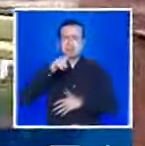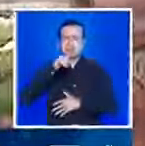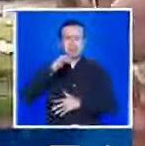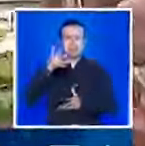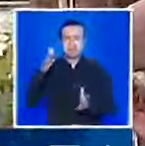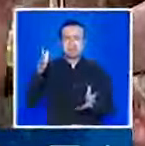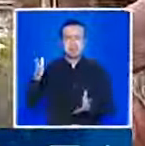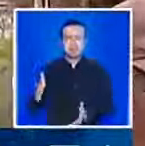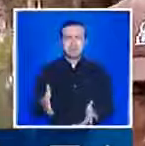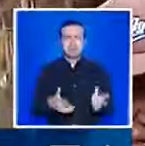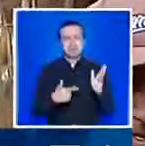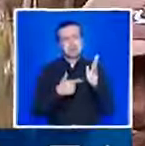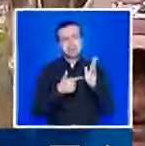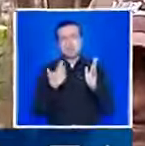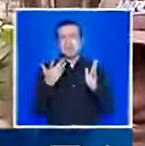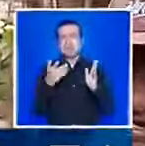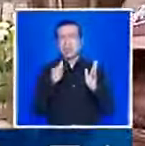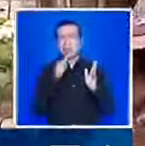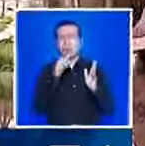están totalmente